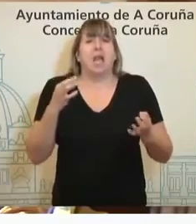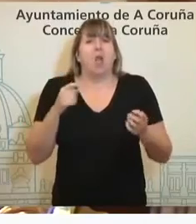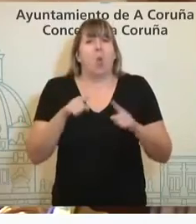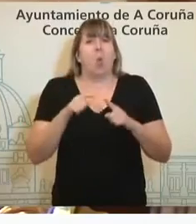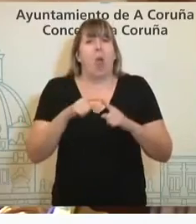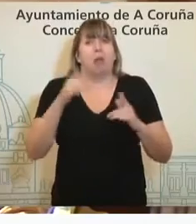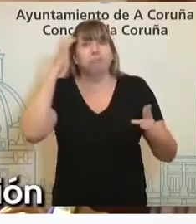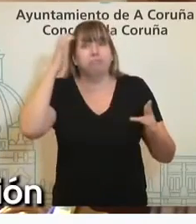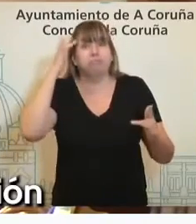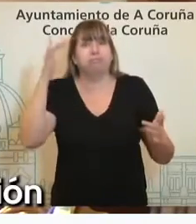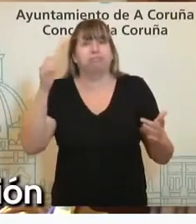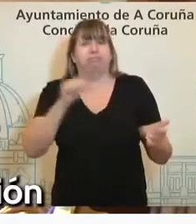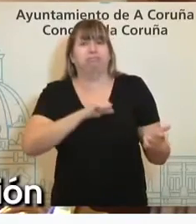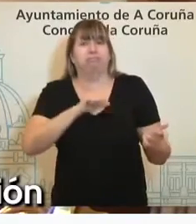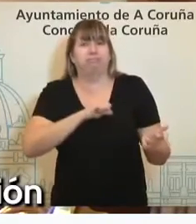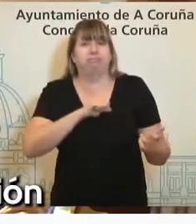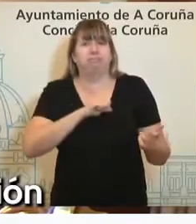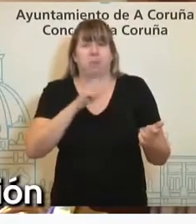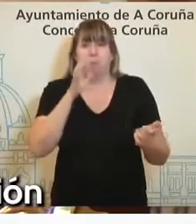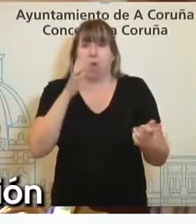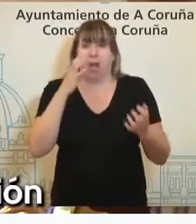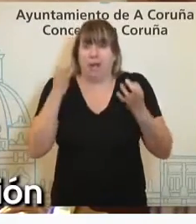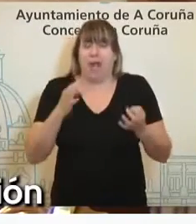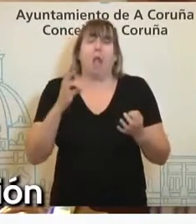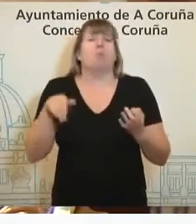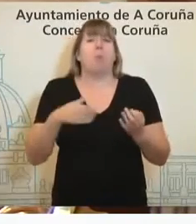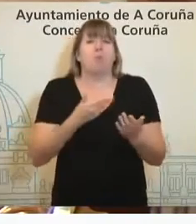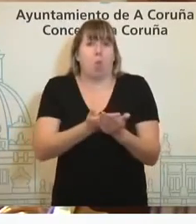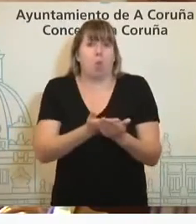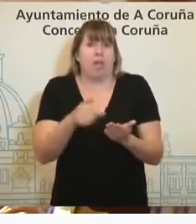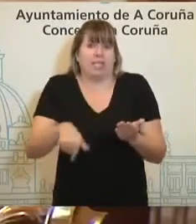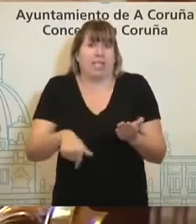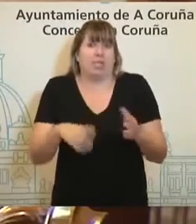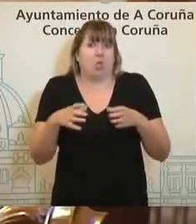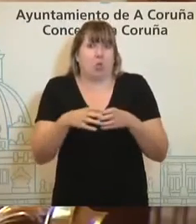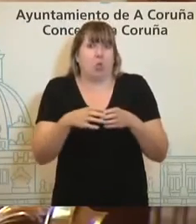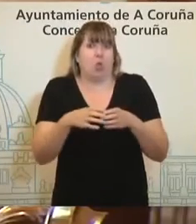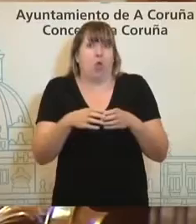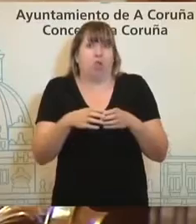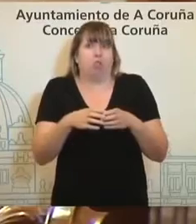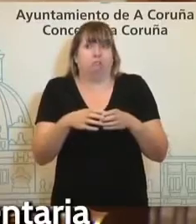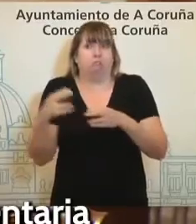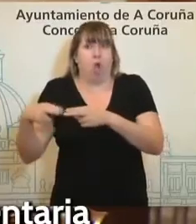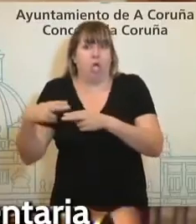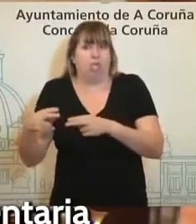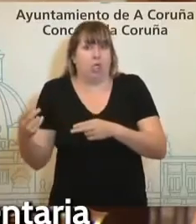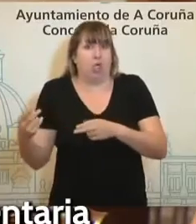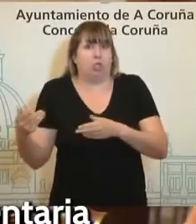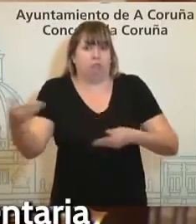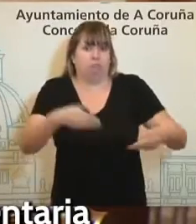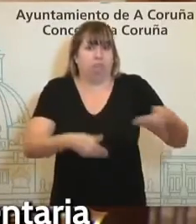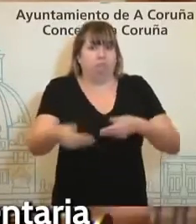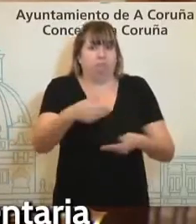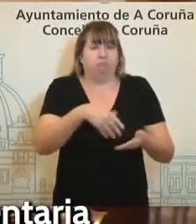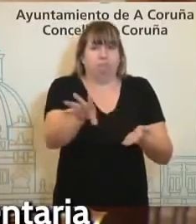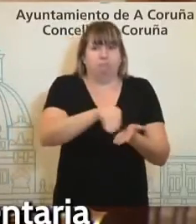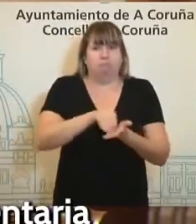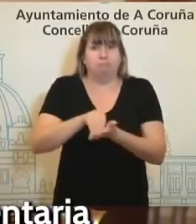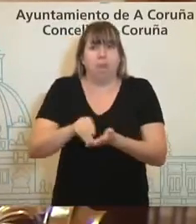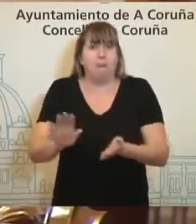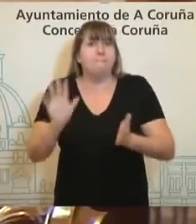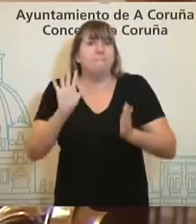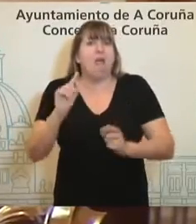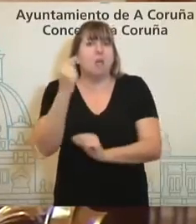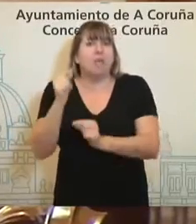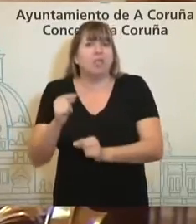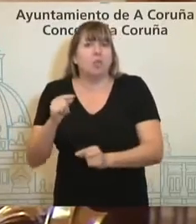están xerando, porque efectivamente son propostas desta corporación, dos diferentes grupos políticos, para as que lles falta dotación